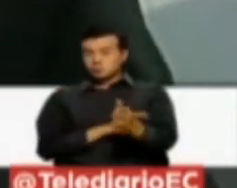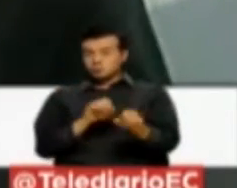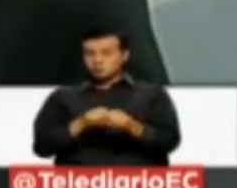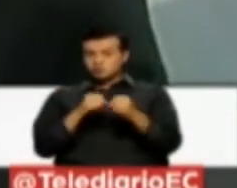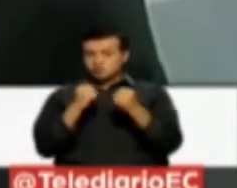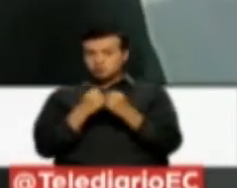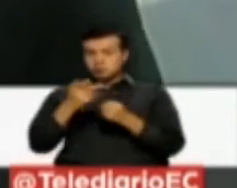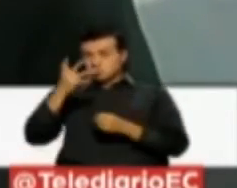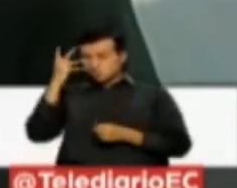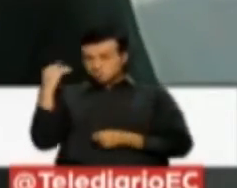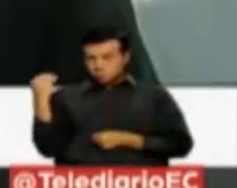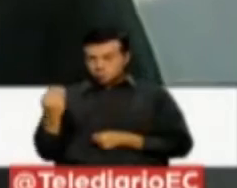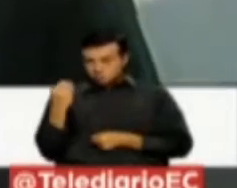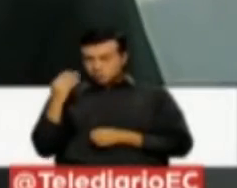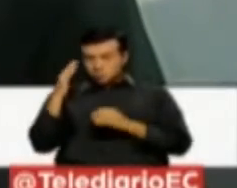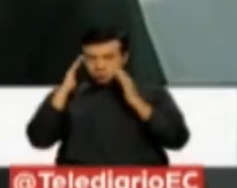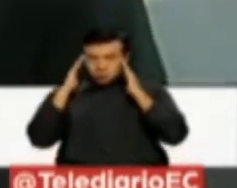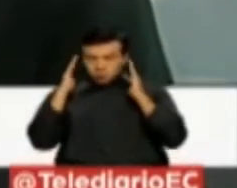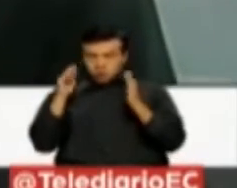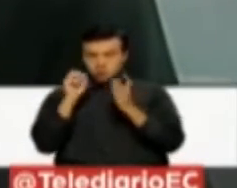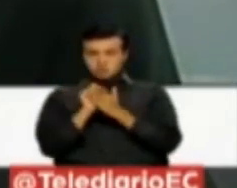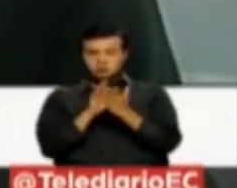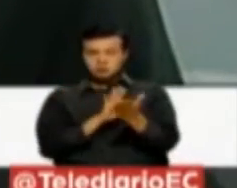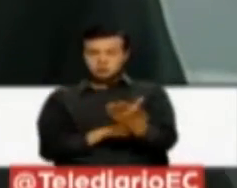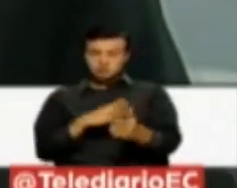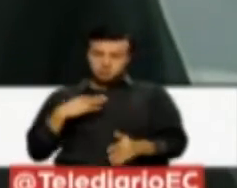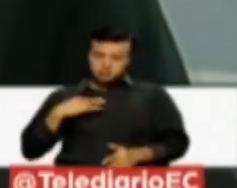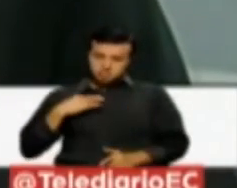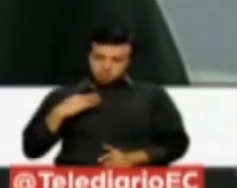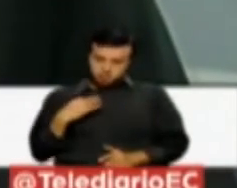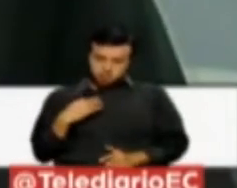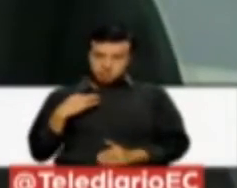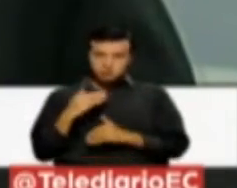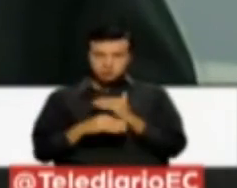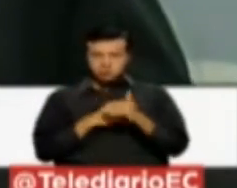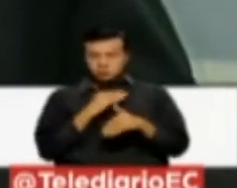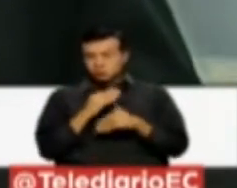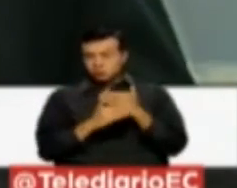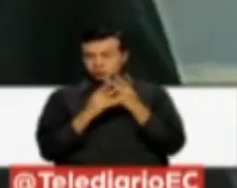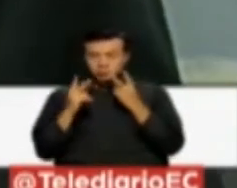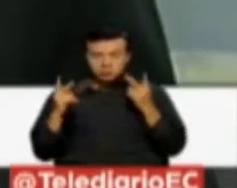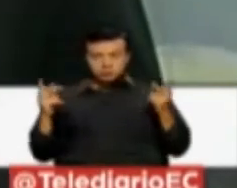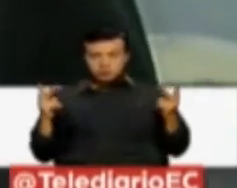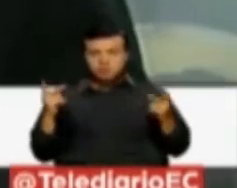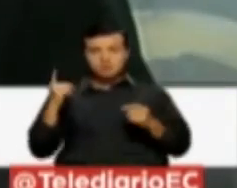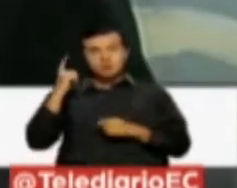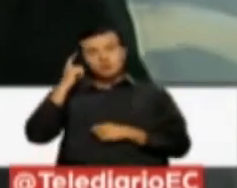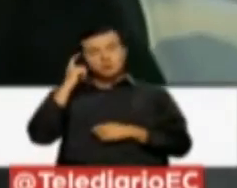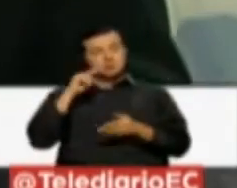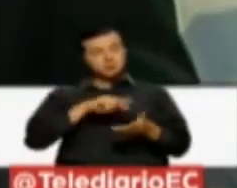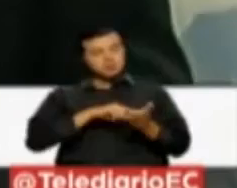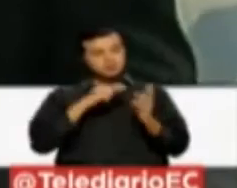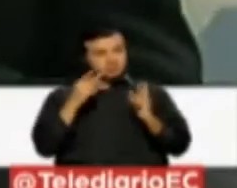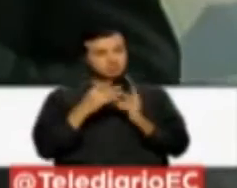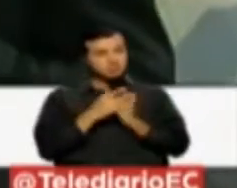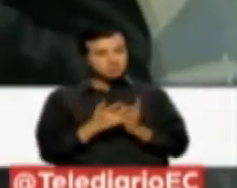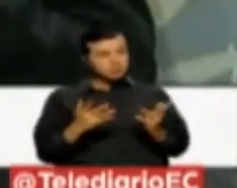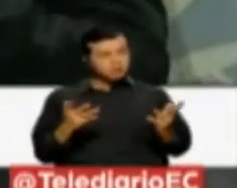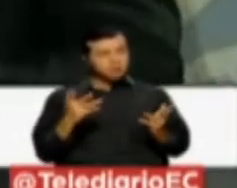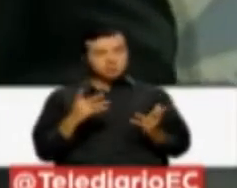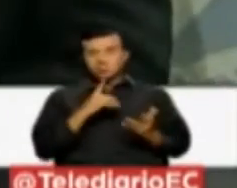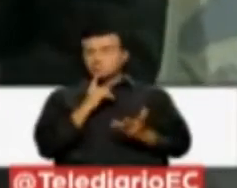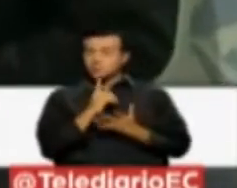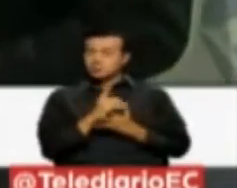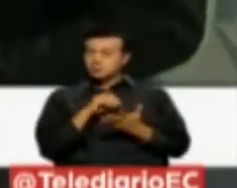sociales. Desde muy joven empecé con proyectos de voluntariado, y a raíz de eso me daba cuenta de que yo en la parte tecnológica